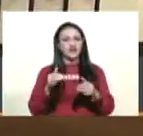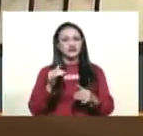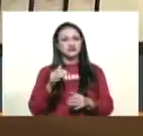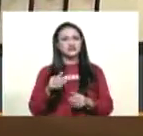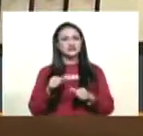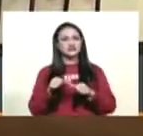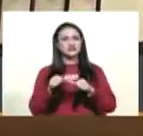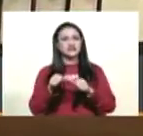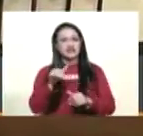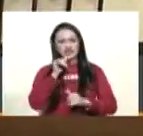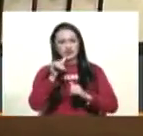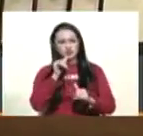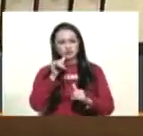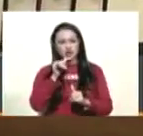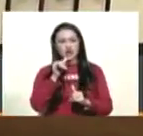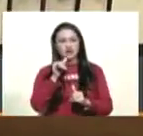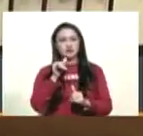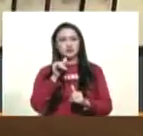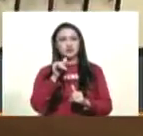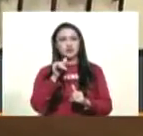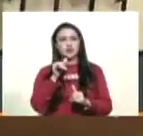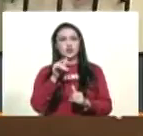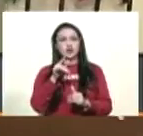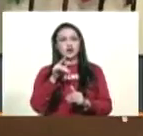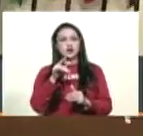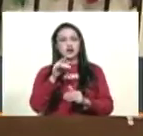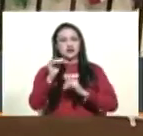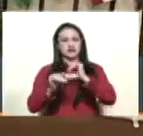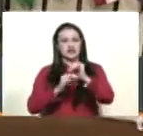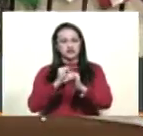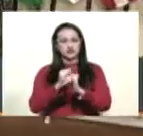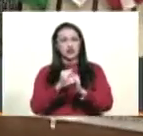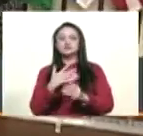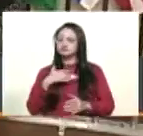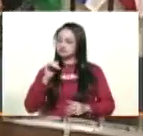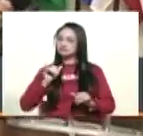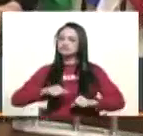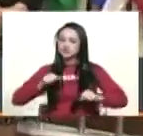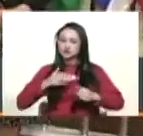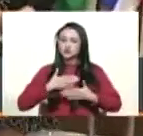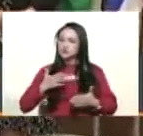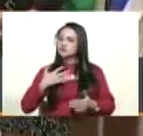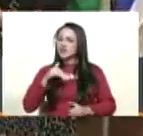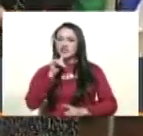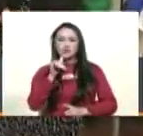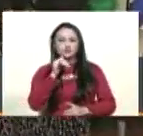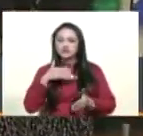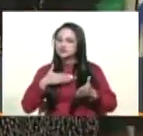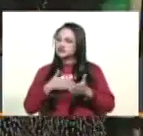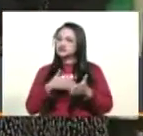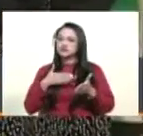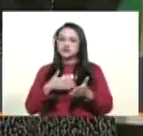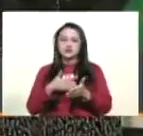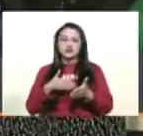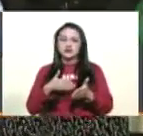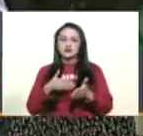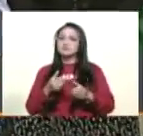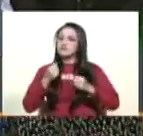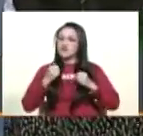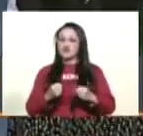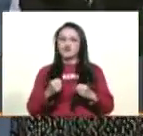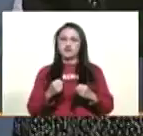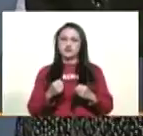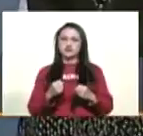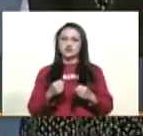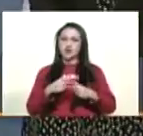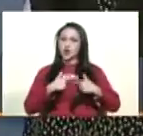y estas medidas de Estados Unidos? Absolutamente. Donde podamos denunciarlo, lo vamos a denunciar y, como hemos dicho, con mucha firmeza, pero